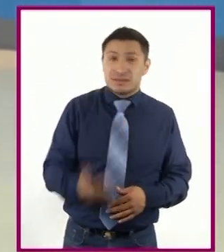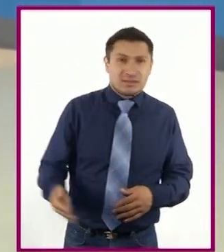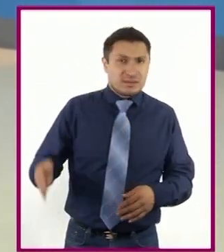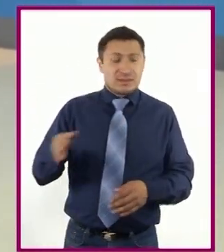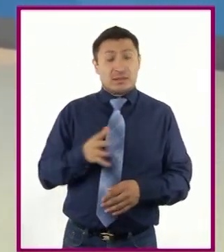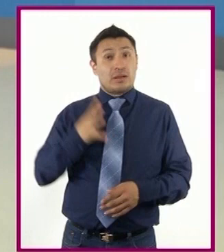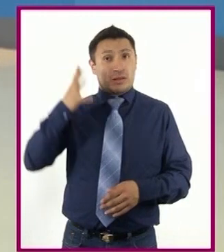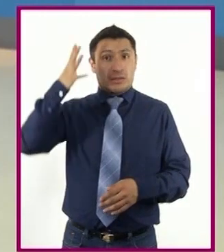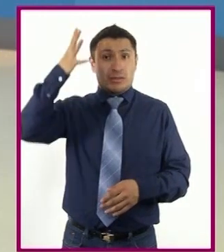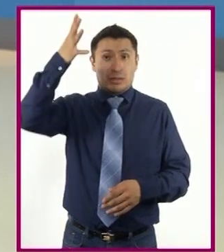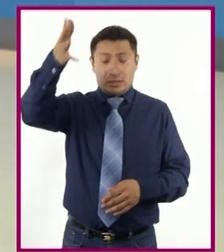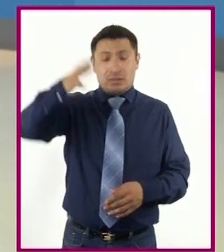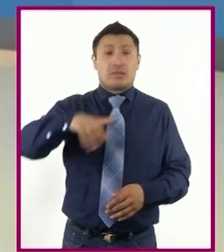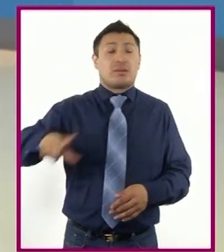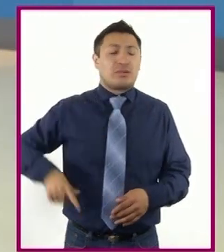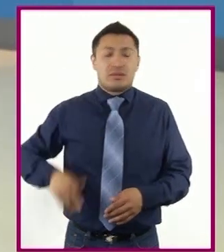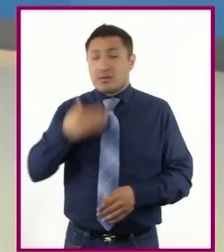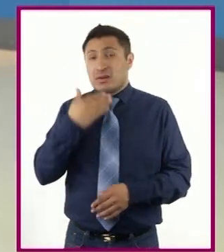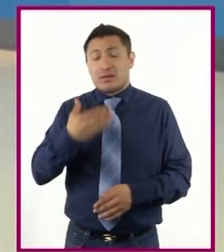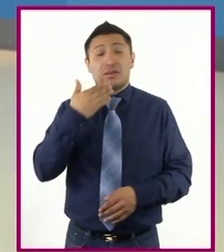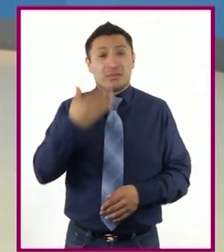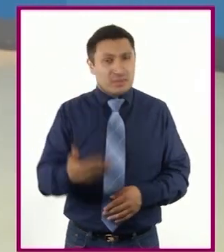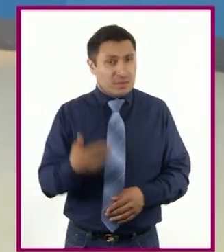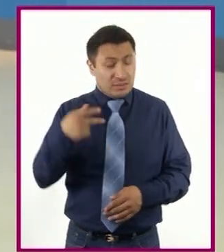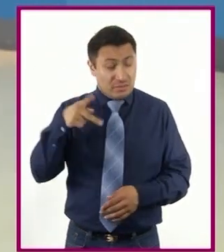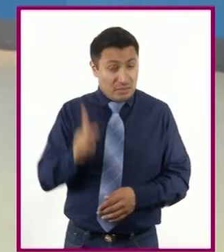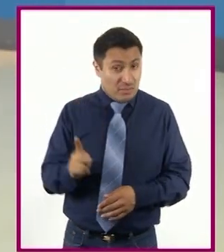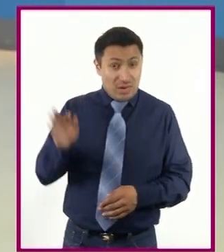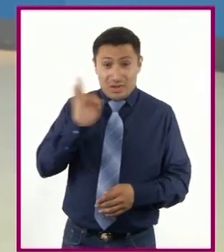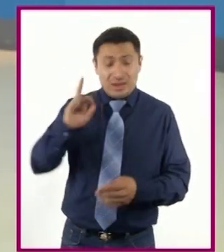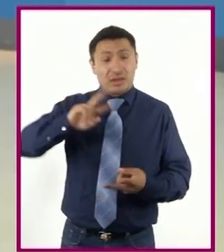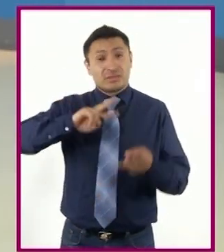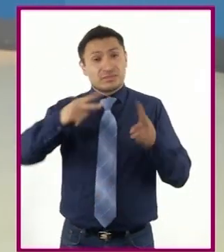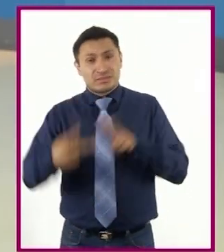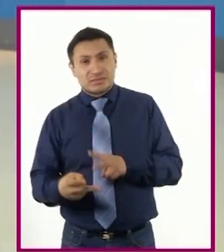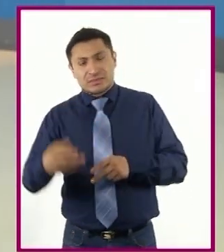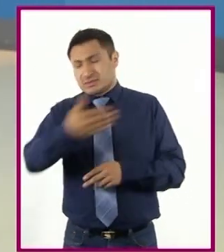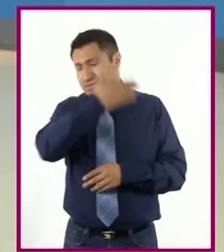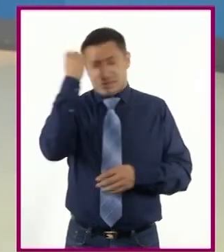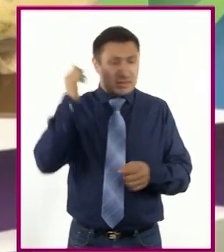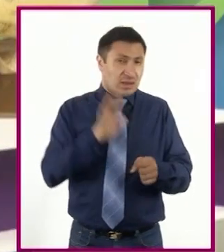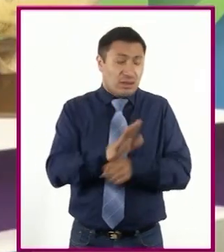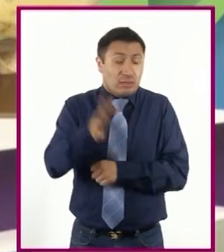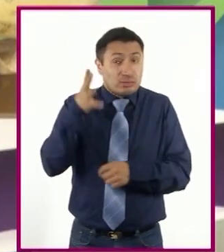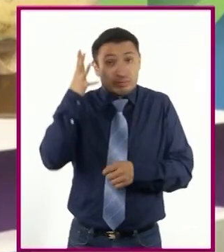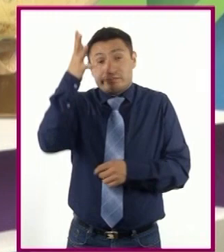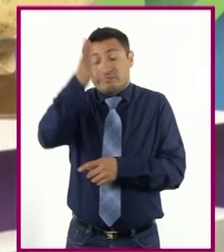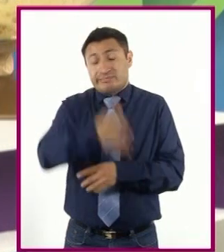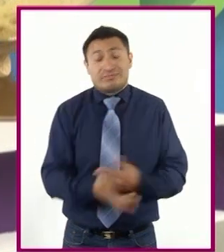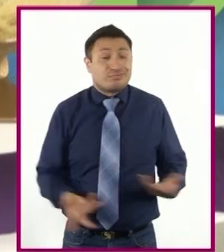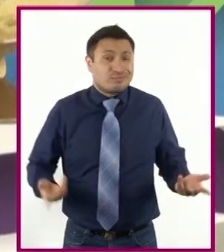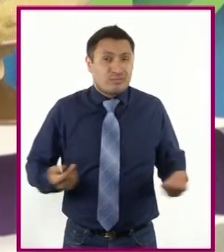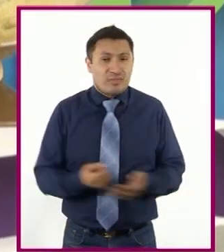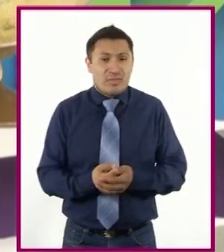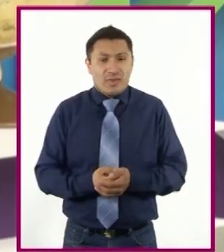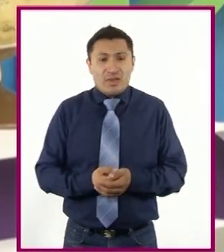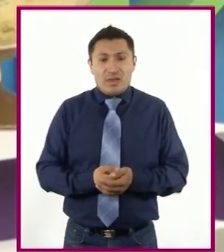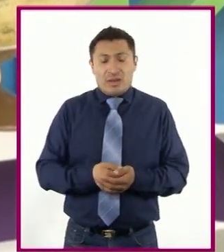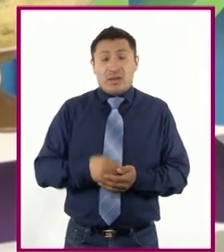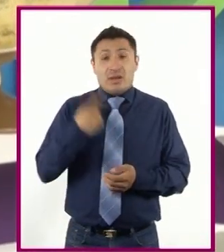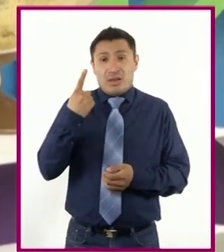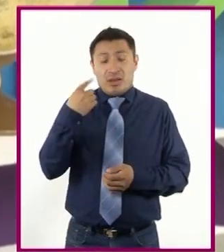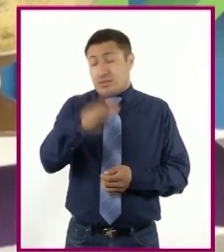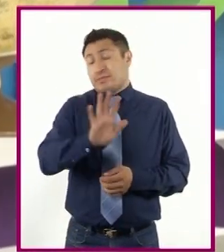un porvenir el Imperio Mexicano. De lo contrario, no sé lo que habría de augurar. Durante los primeros